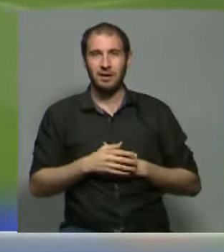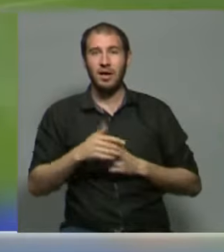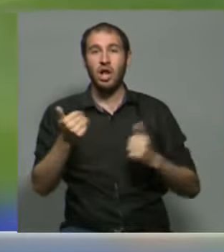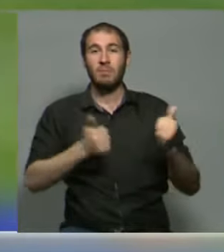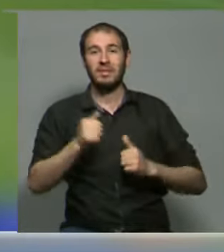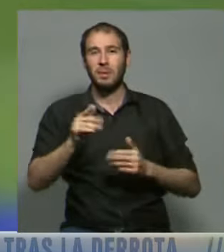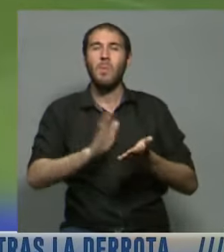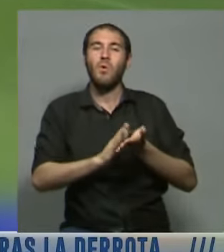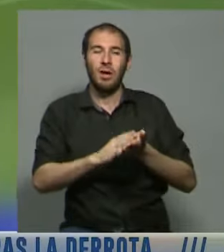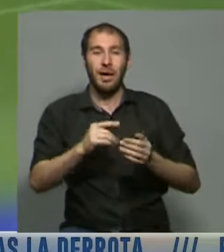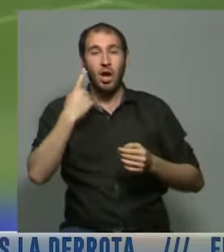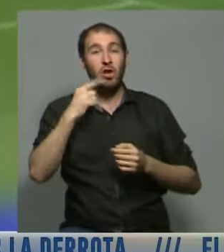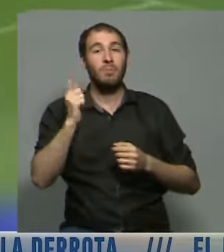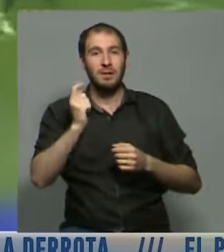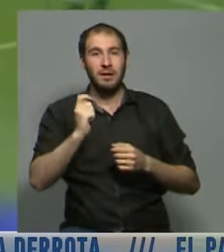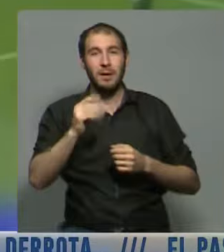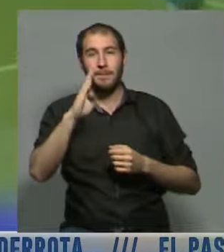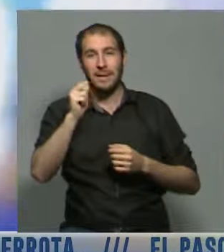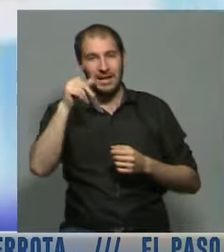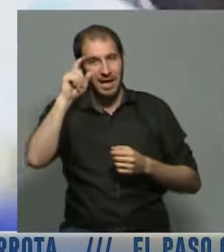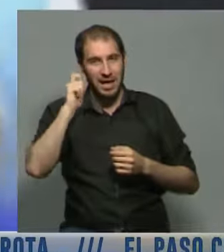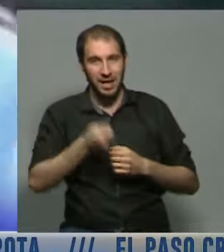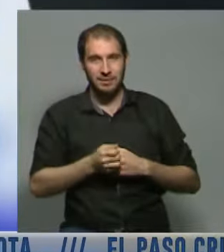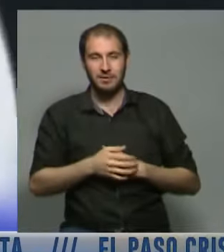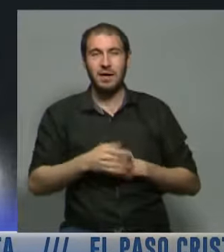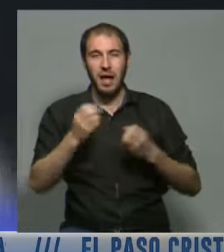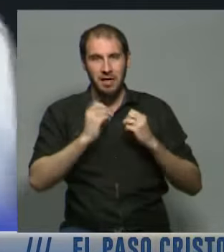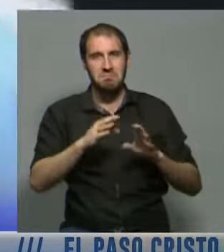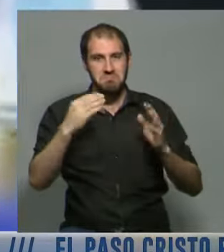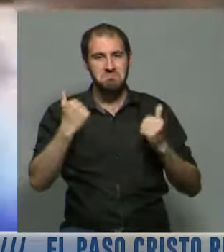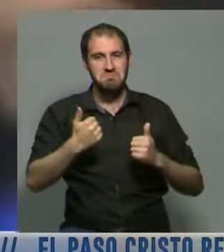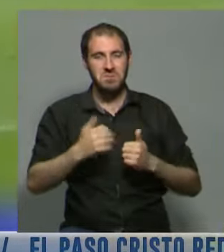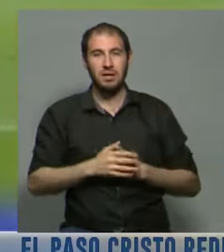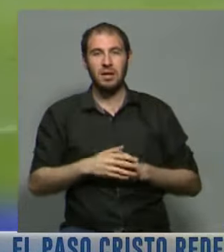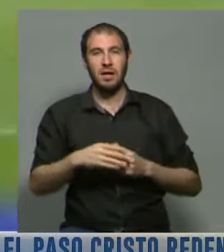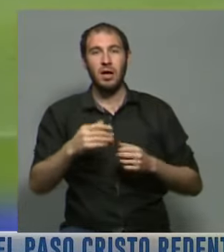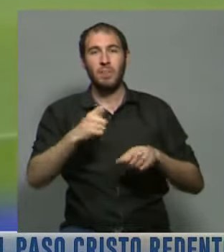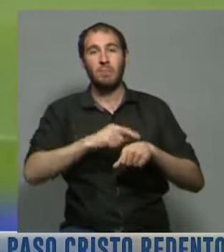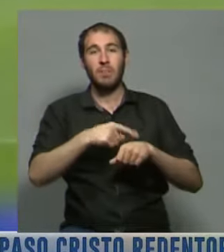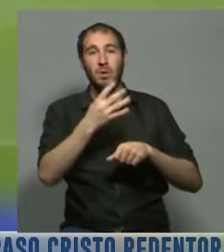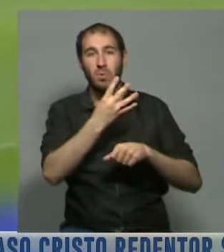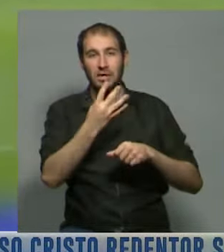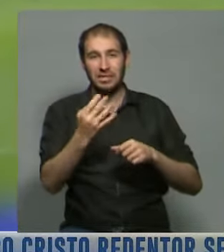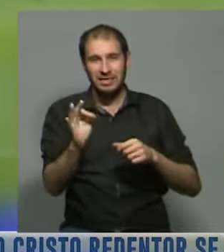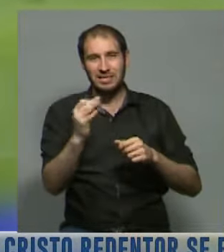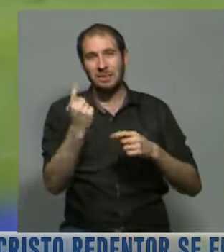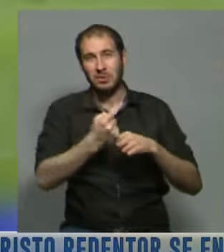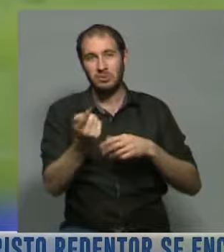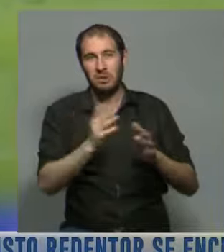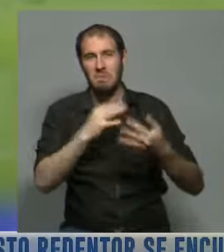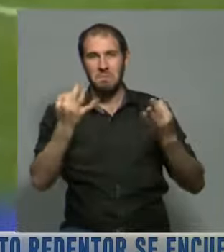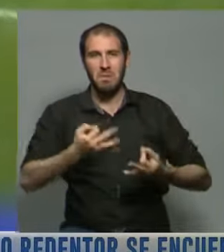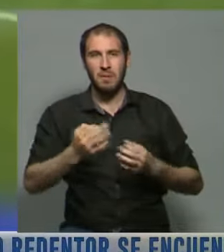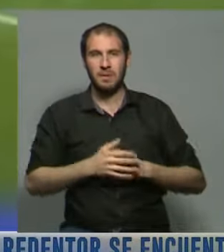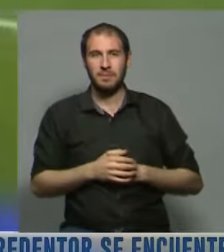partidos a modo de prueba. El primer gol, Ever Banega. Sí, Argentina empezó bien, tuvo unos primeros 45, 40 minutos, si se quieren, muy